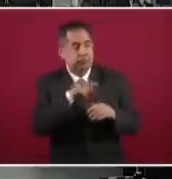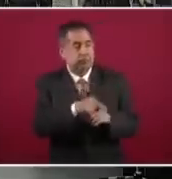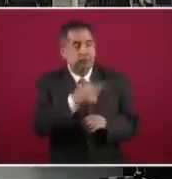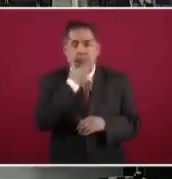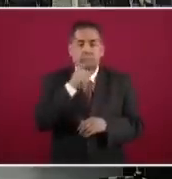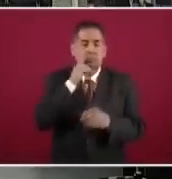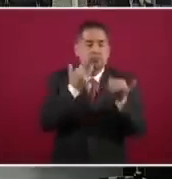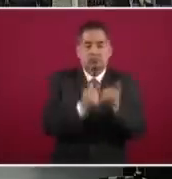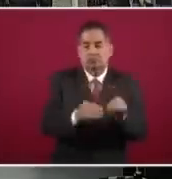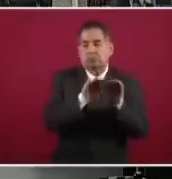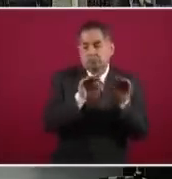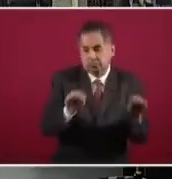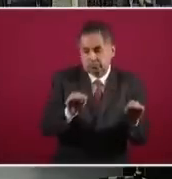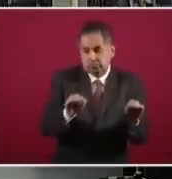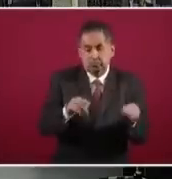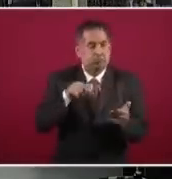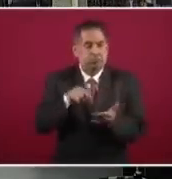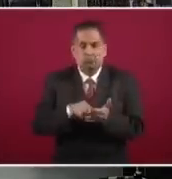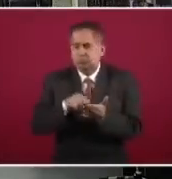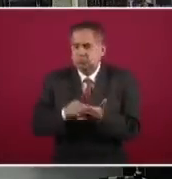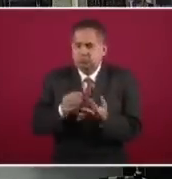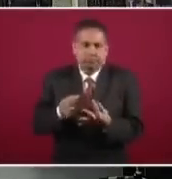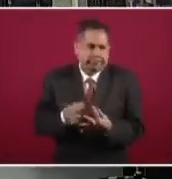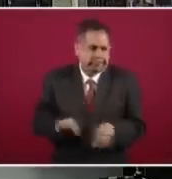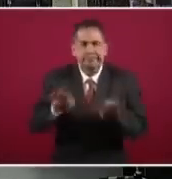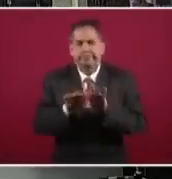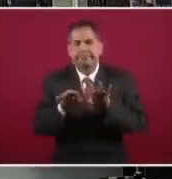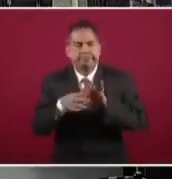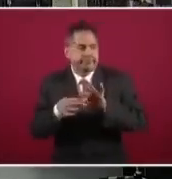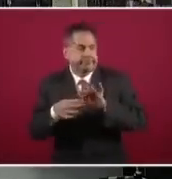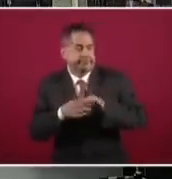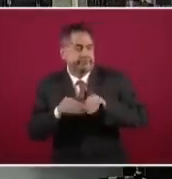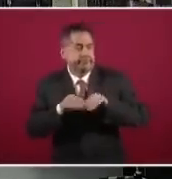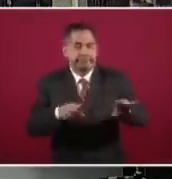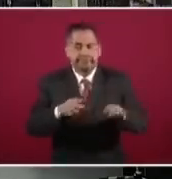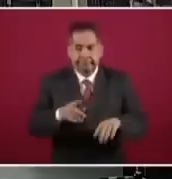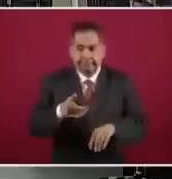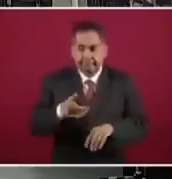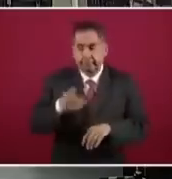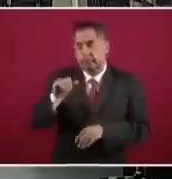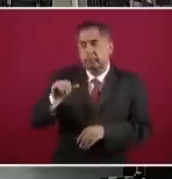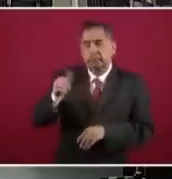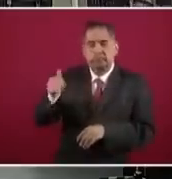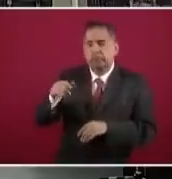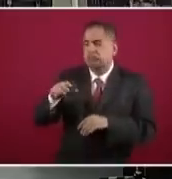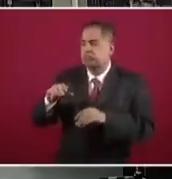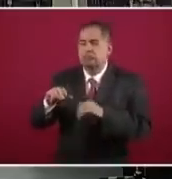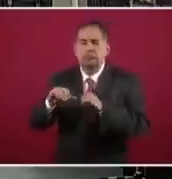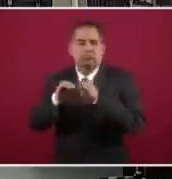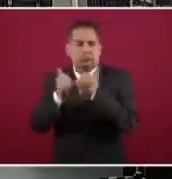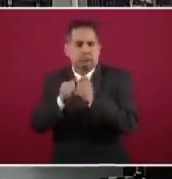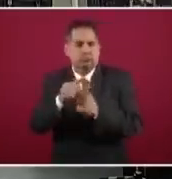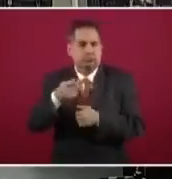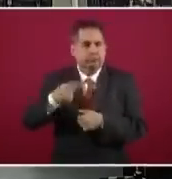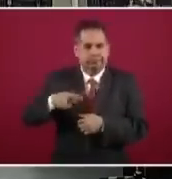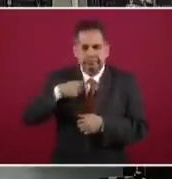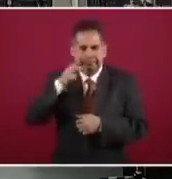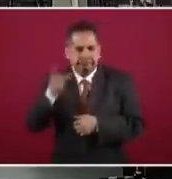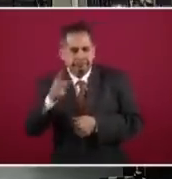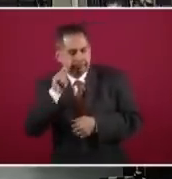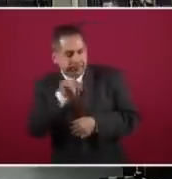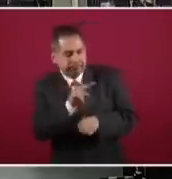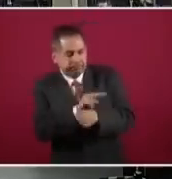una norma muy, muy importante y desde luego observatorios ciudadanos que están al pendiente de